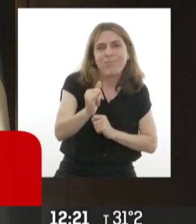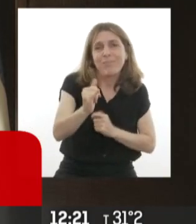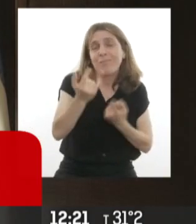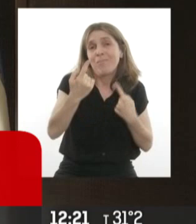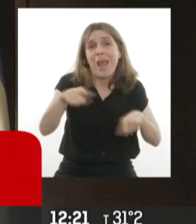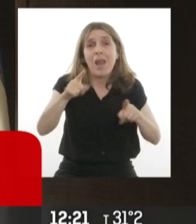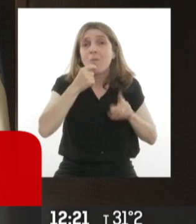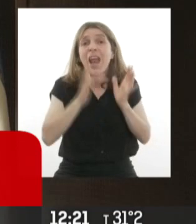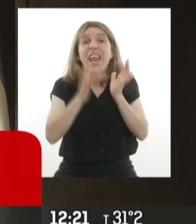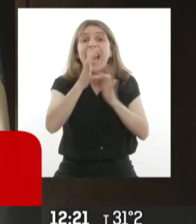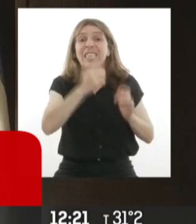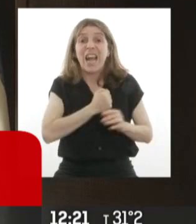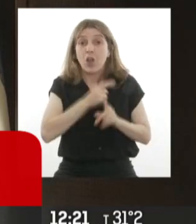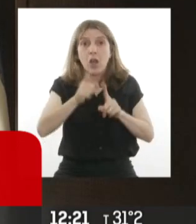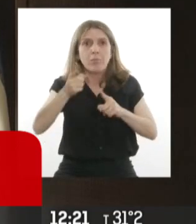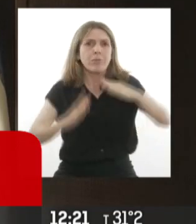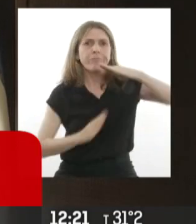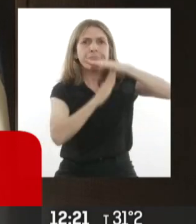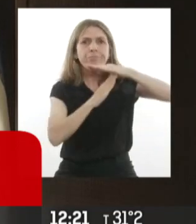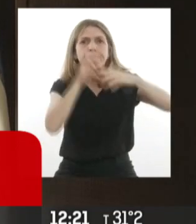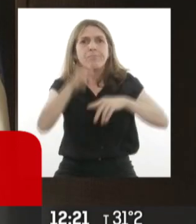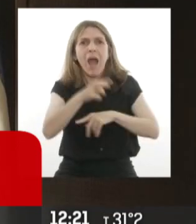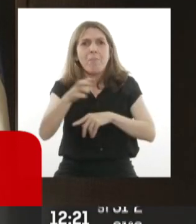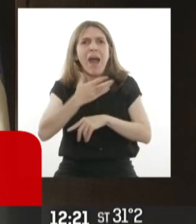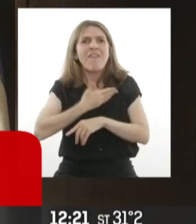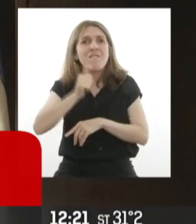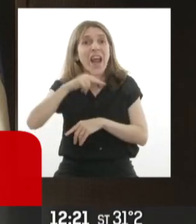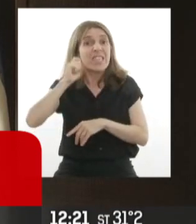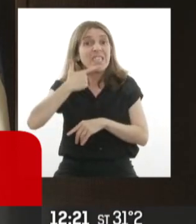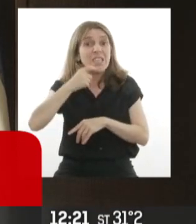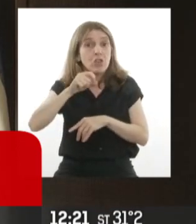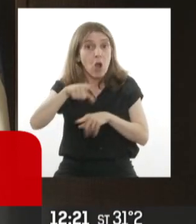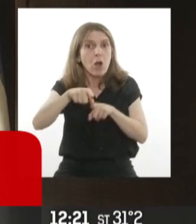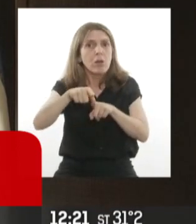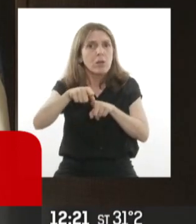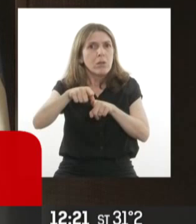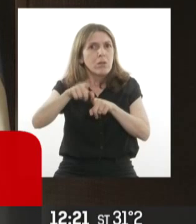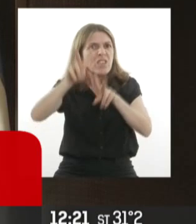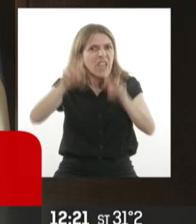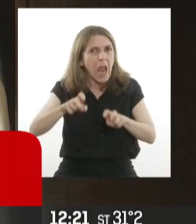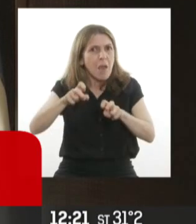cabeza, esté advirtiendo los efectos nocivos del poder económico en el mundo.